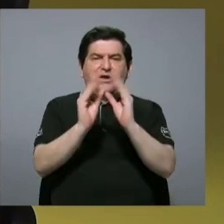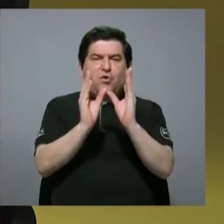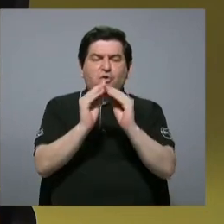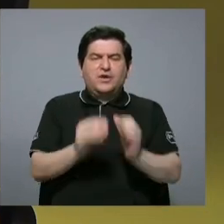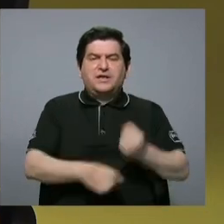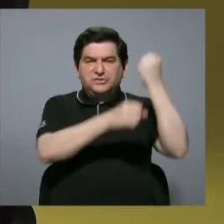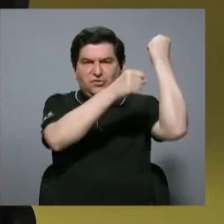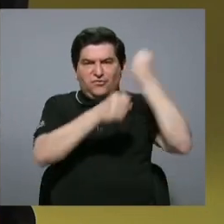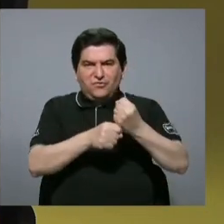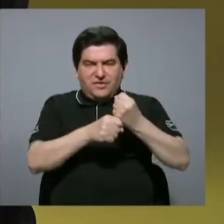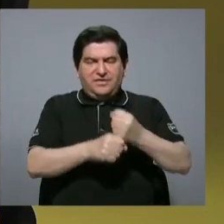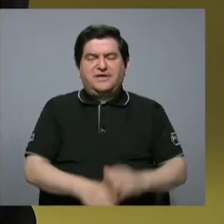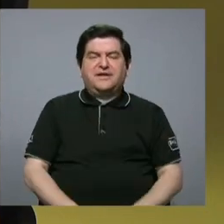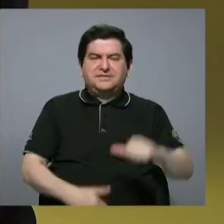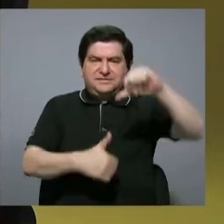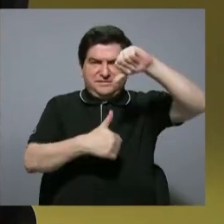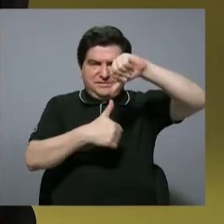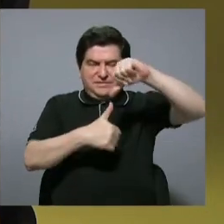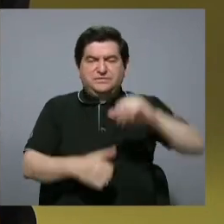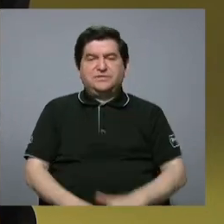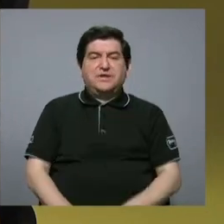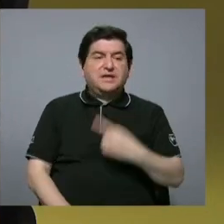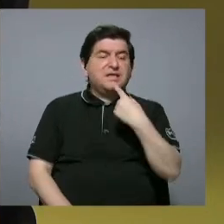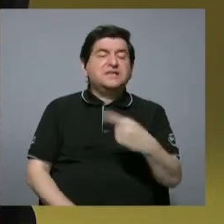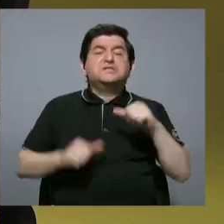que continúe